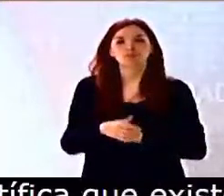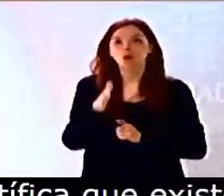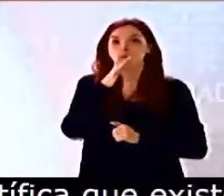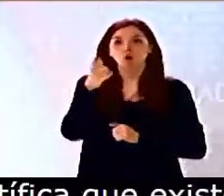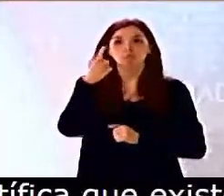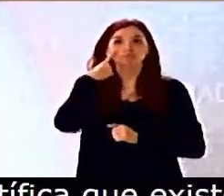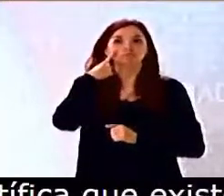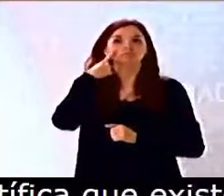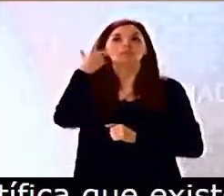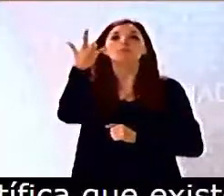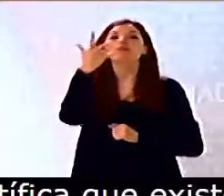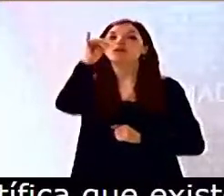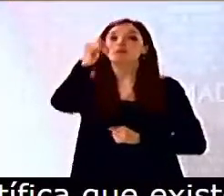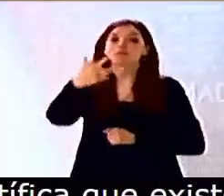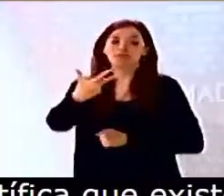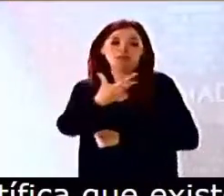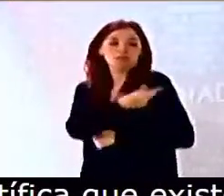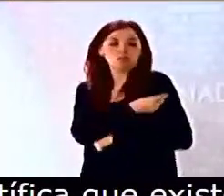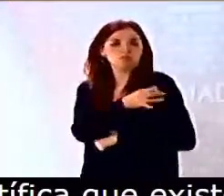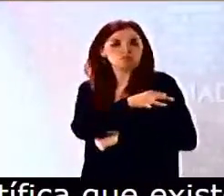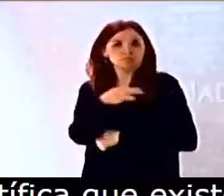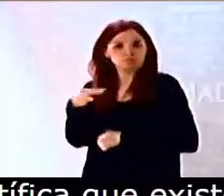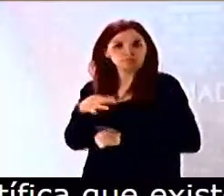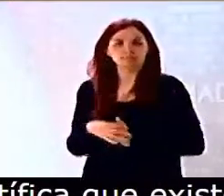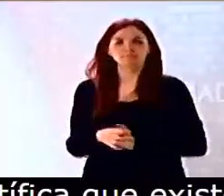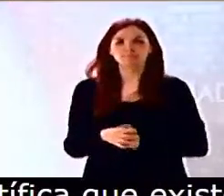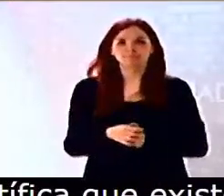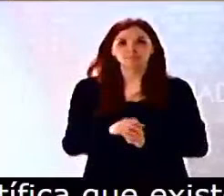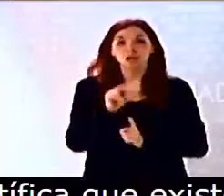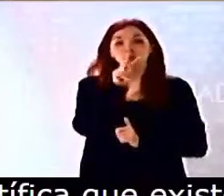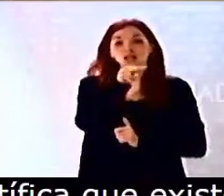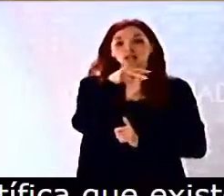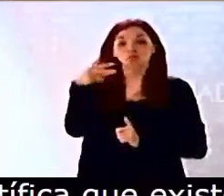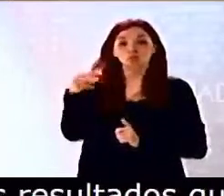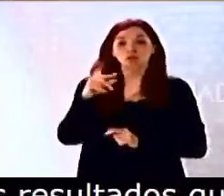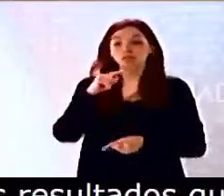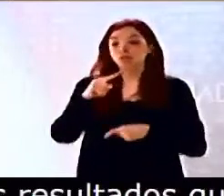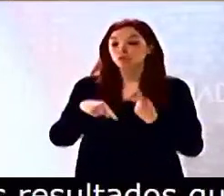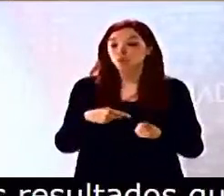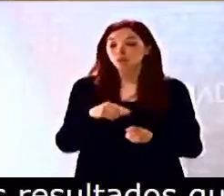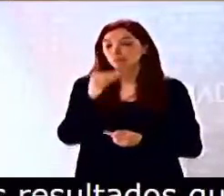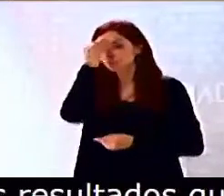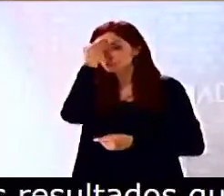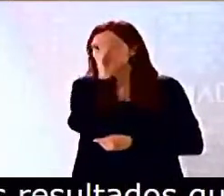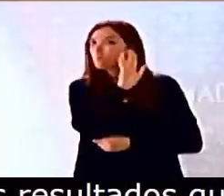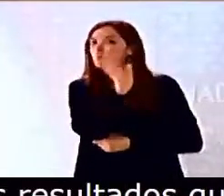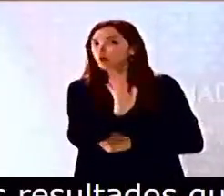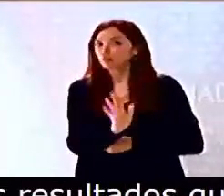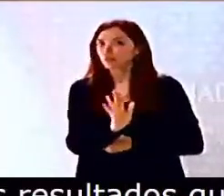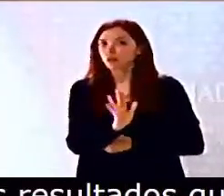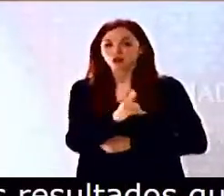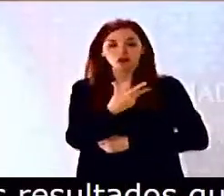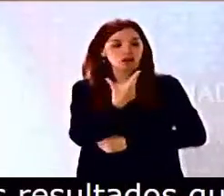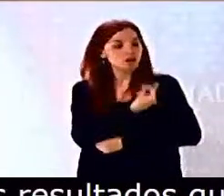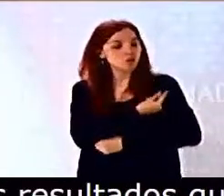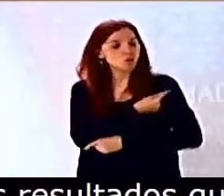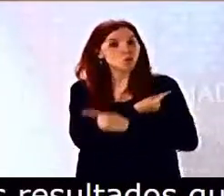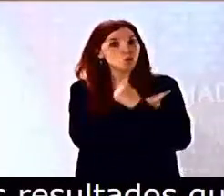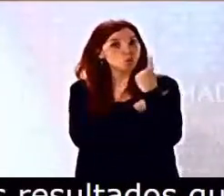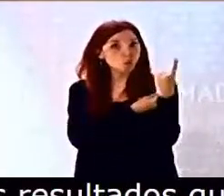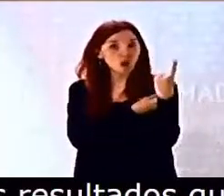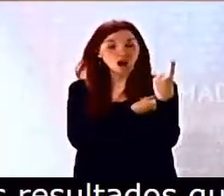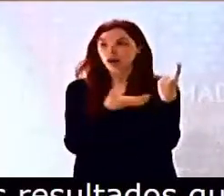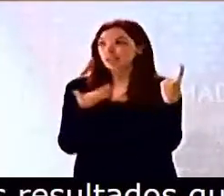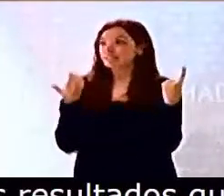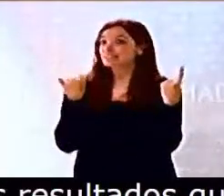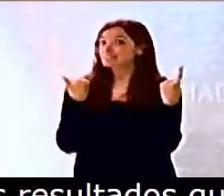dosis, que los resultados que van saliendo parecen indicarnos que con una sola dosis se tiene